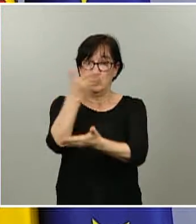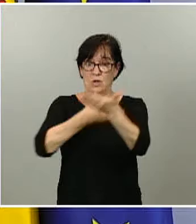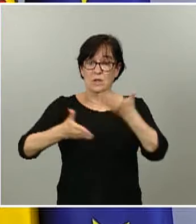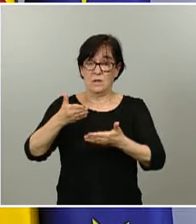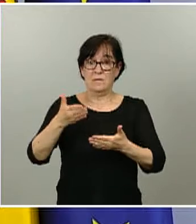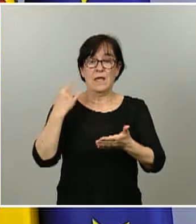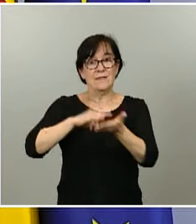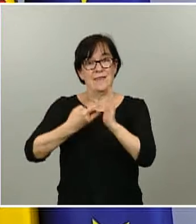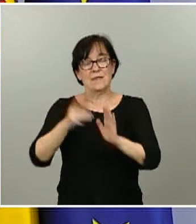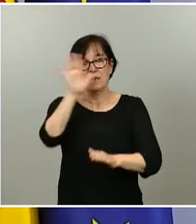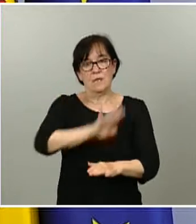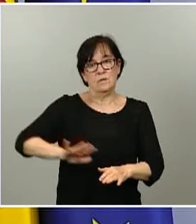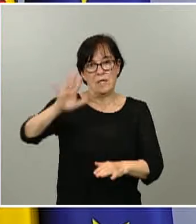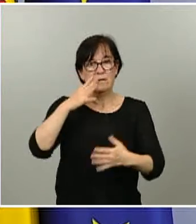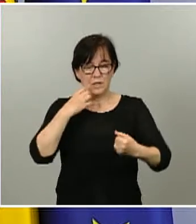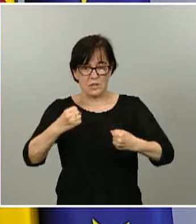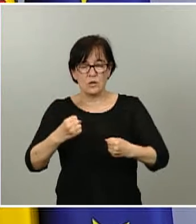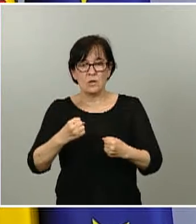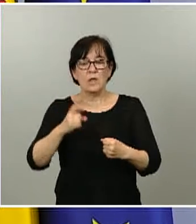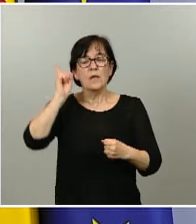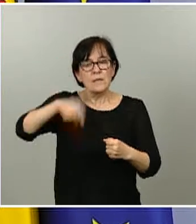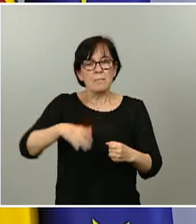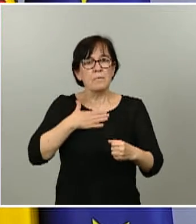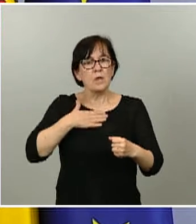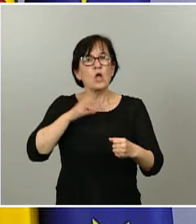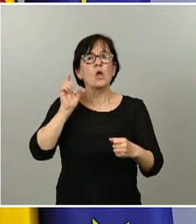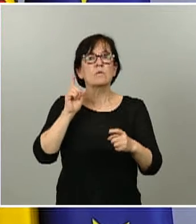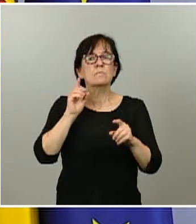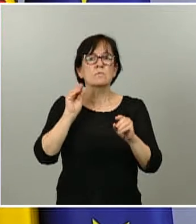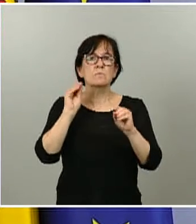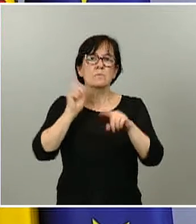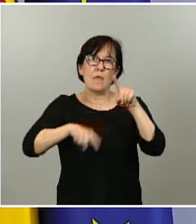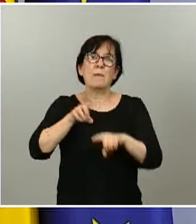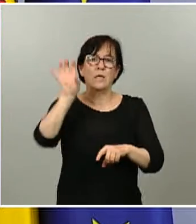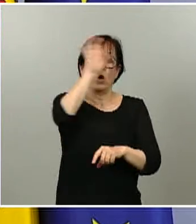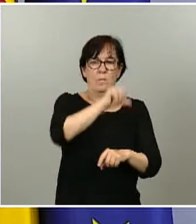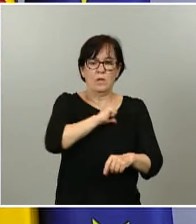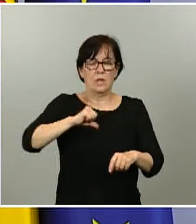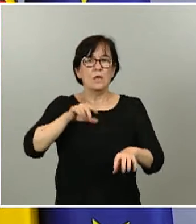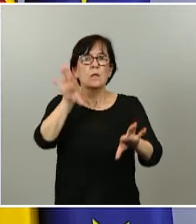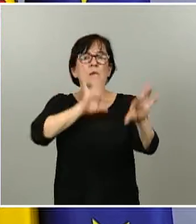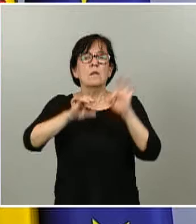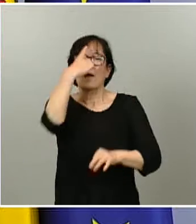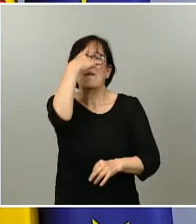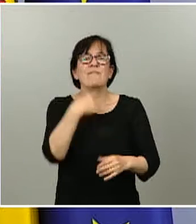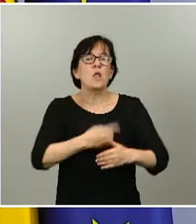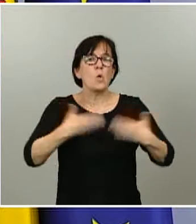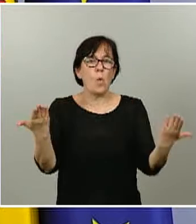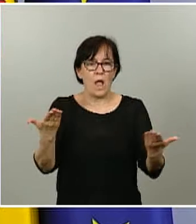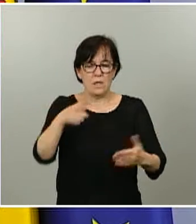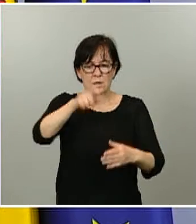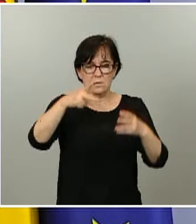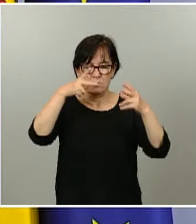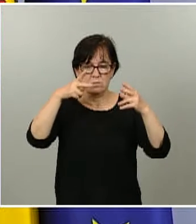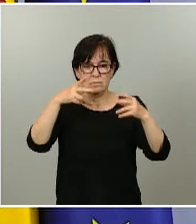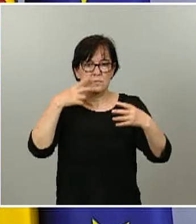Nacional de Salud, y también corresponde a las comunidades autónomas escoger el perfil de sanitarios, de profesionales que tienen que hacer